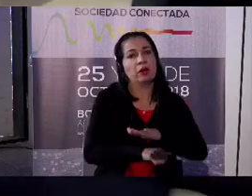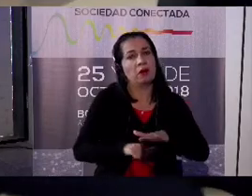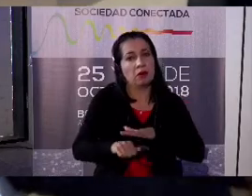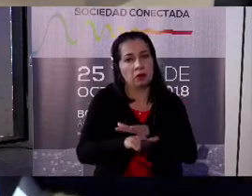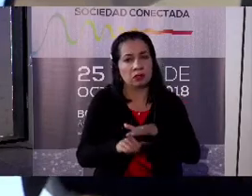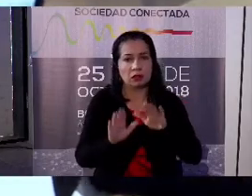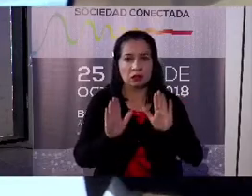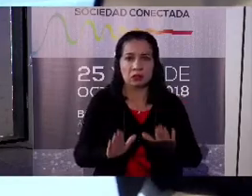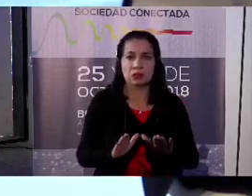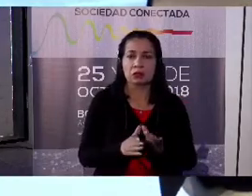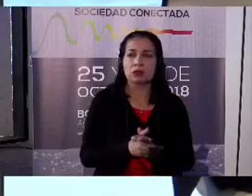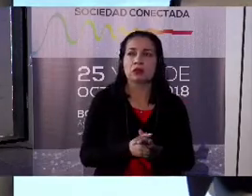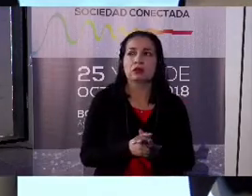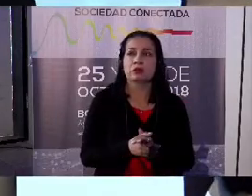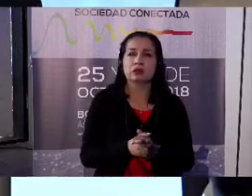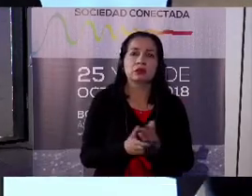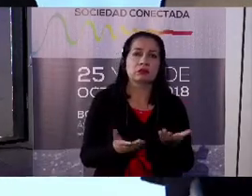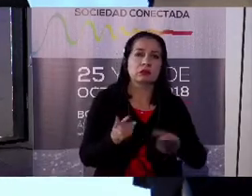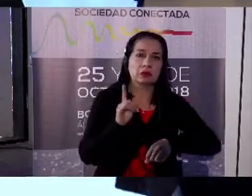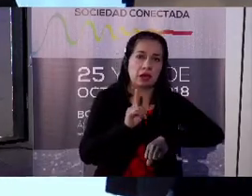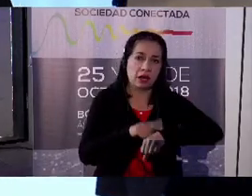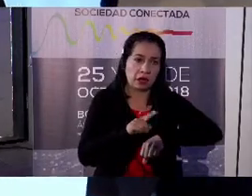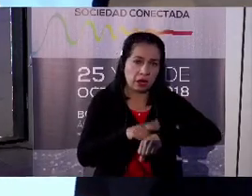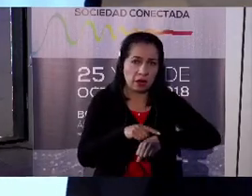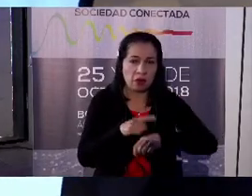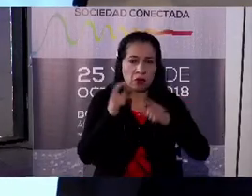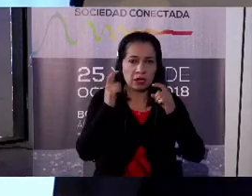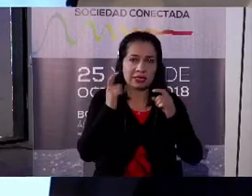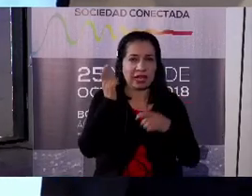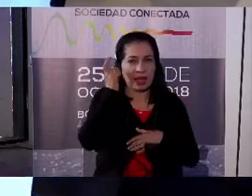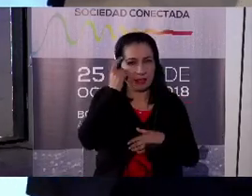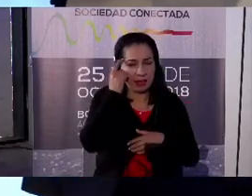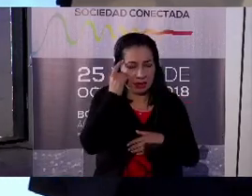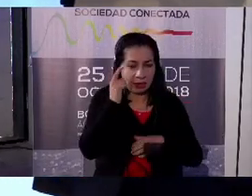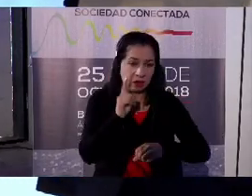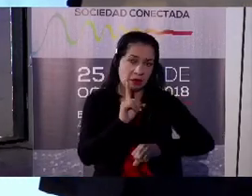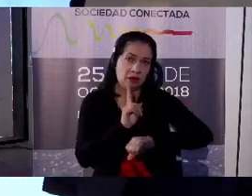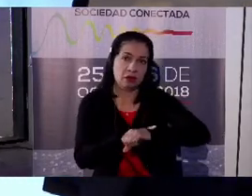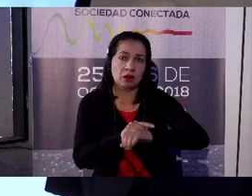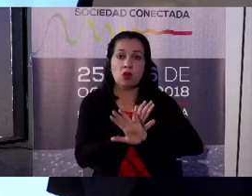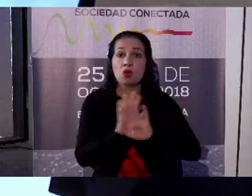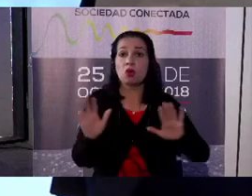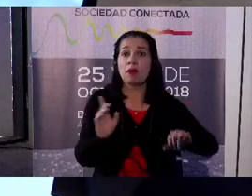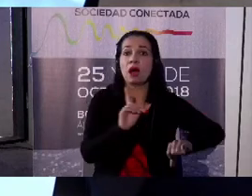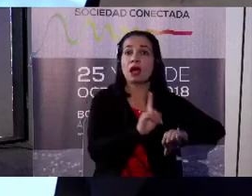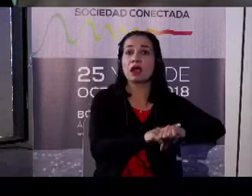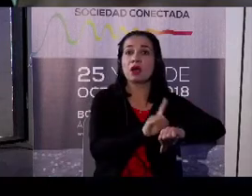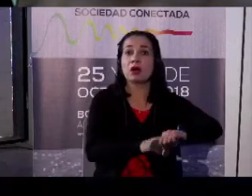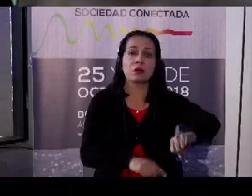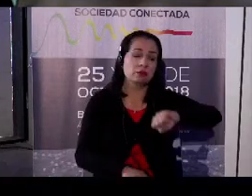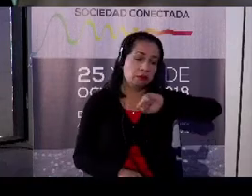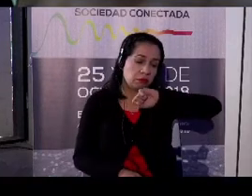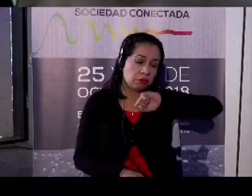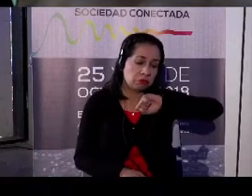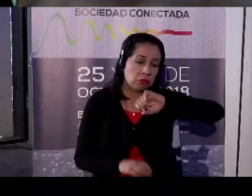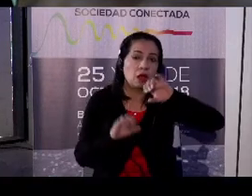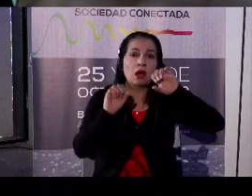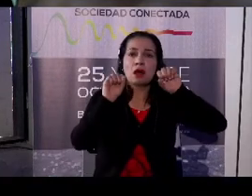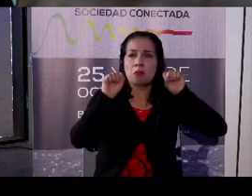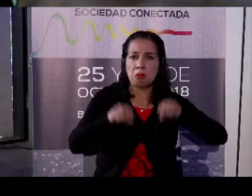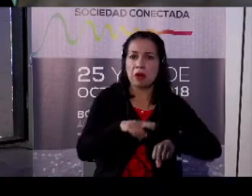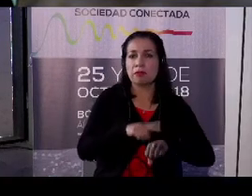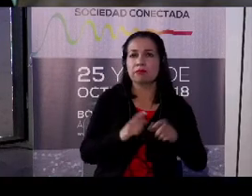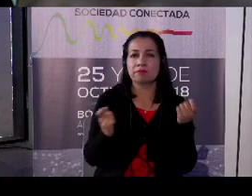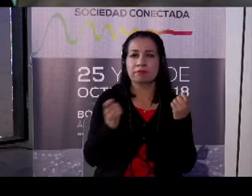áreas Perdón relojes inteligentes ya no son relojes solamente para mirar la hora pueden monitorear